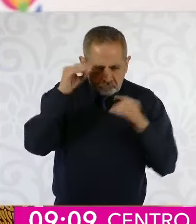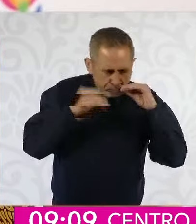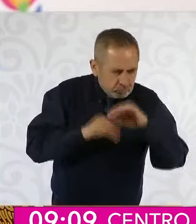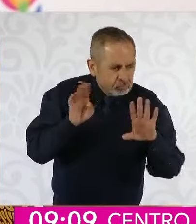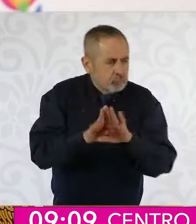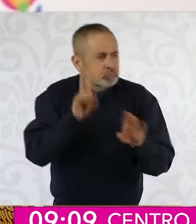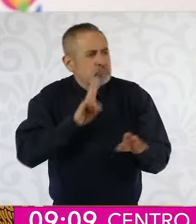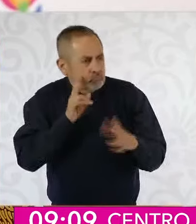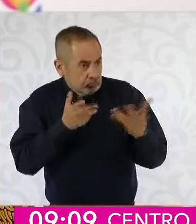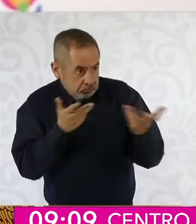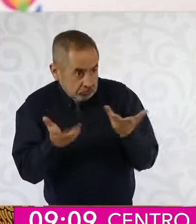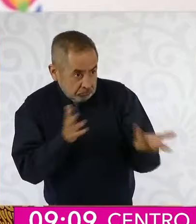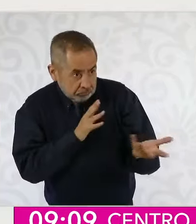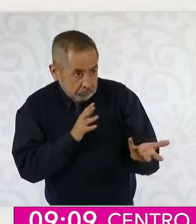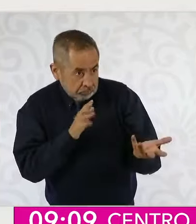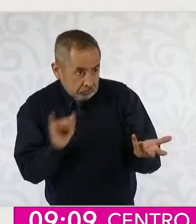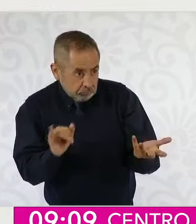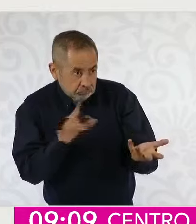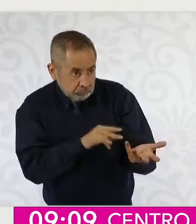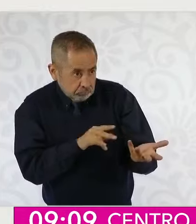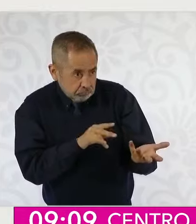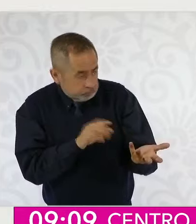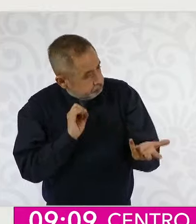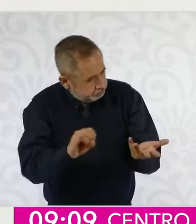estamos desarrollando, sí o no.